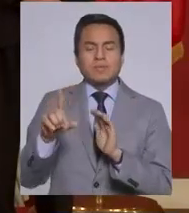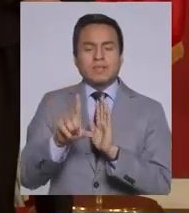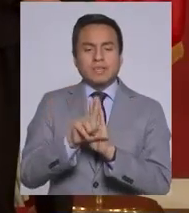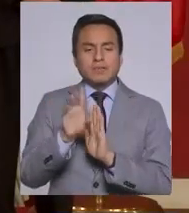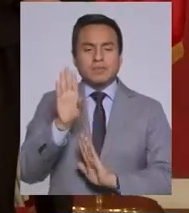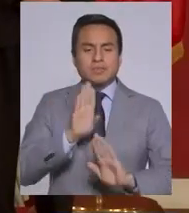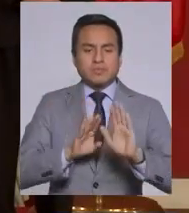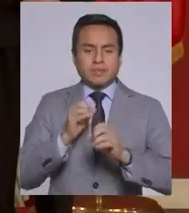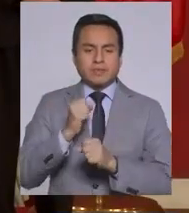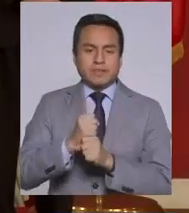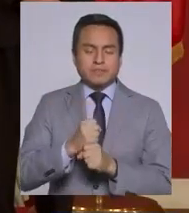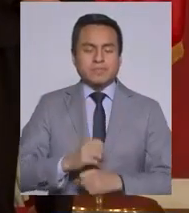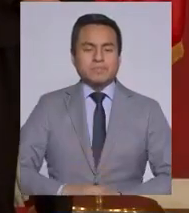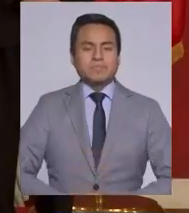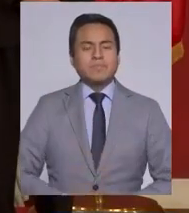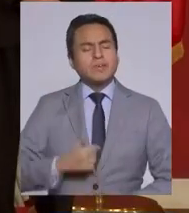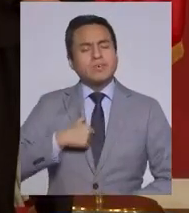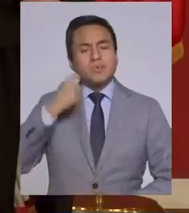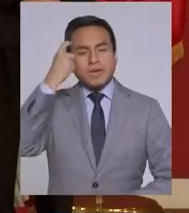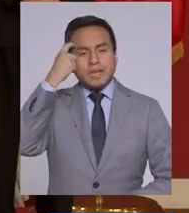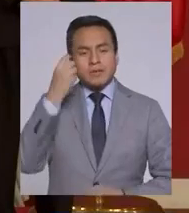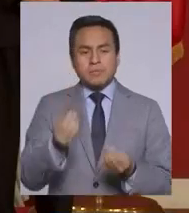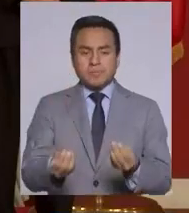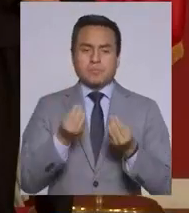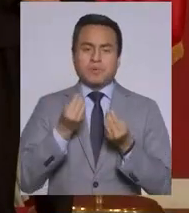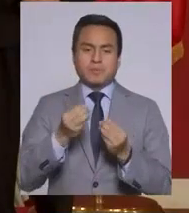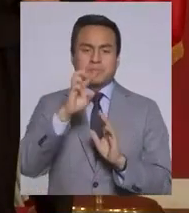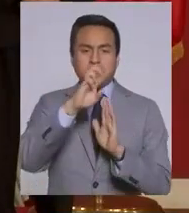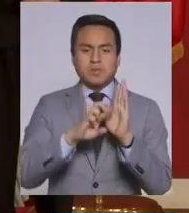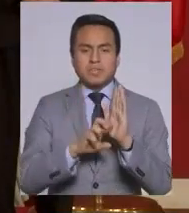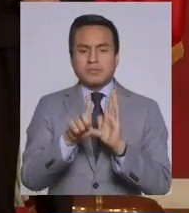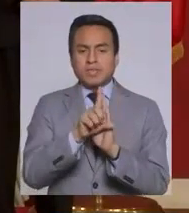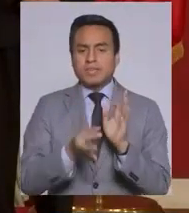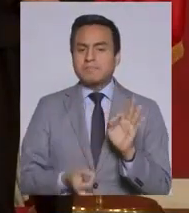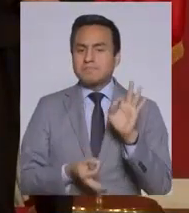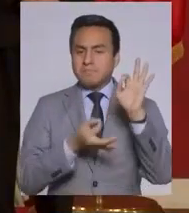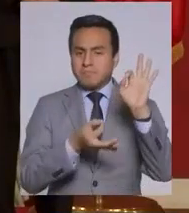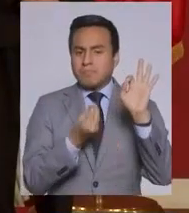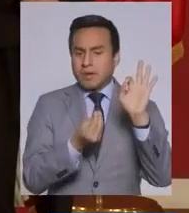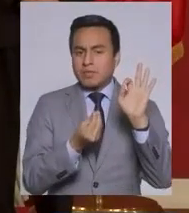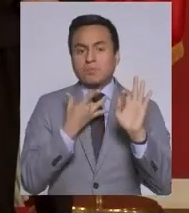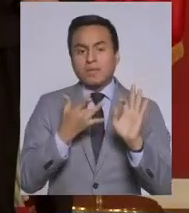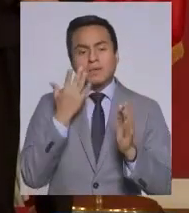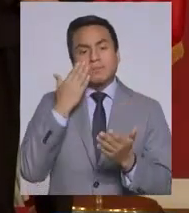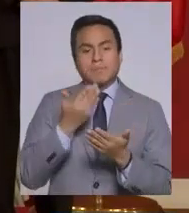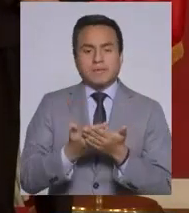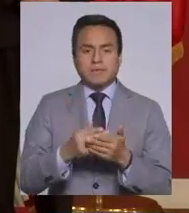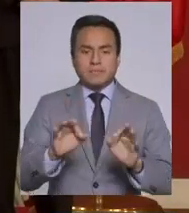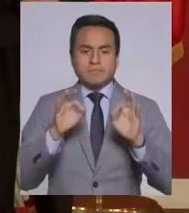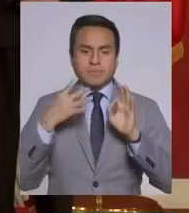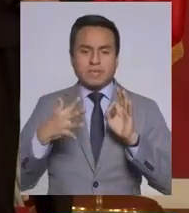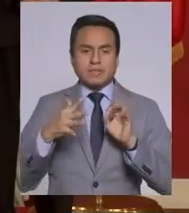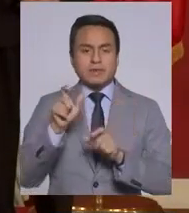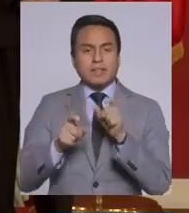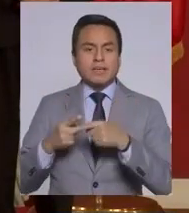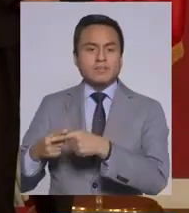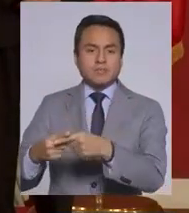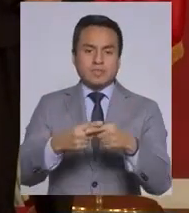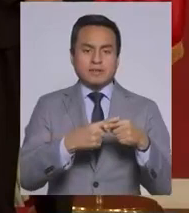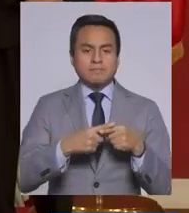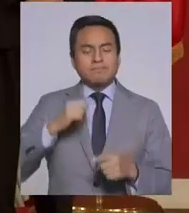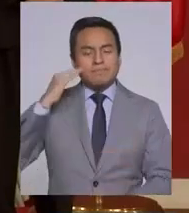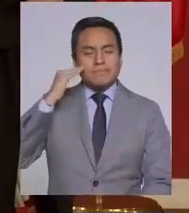Ley de Protección del Trabajo. Yo creo que este es un muy buen proyecto porque beneficia lo que es esencial para una sociedad,